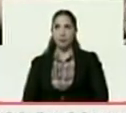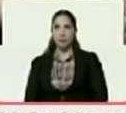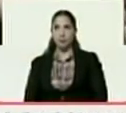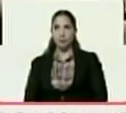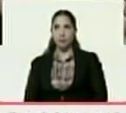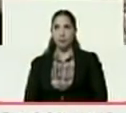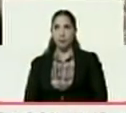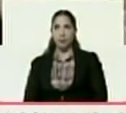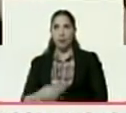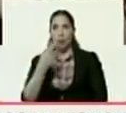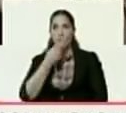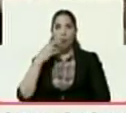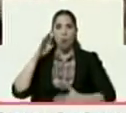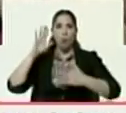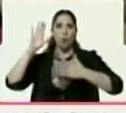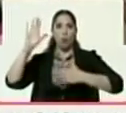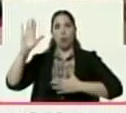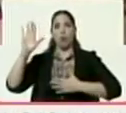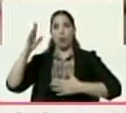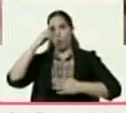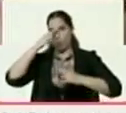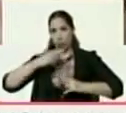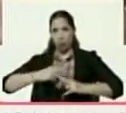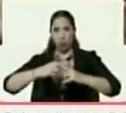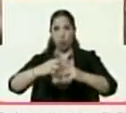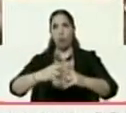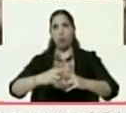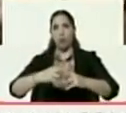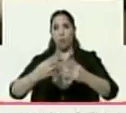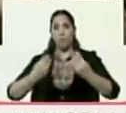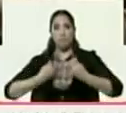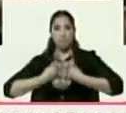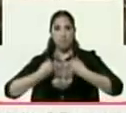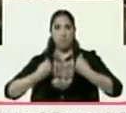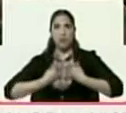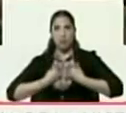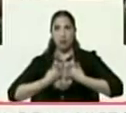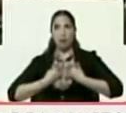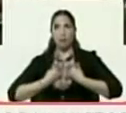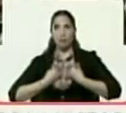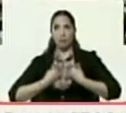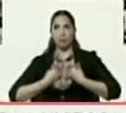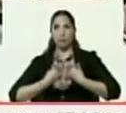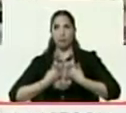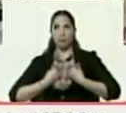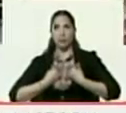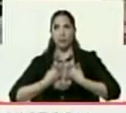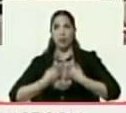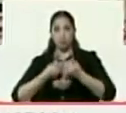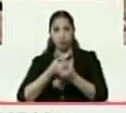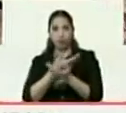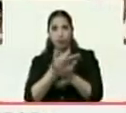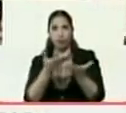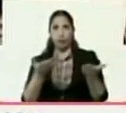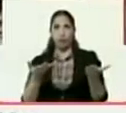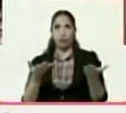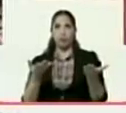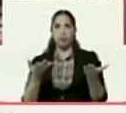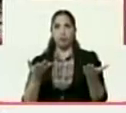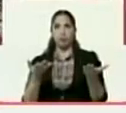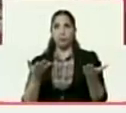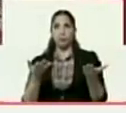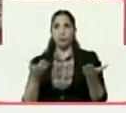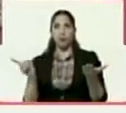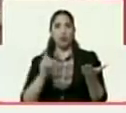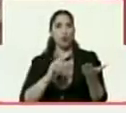Juro por mi honor, juro por mi vida, juro por ellos, que